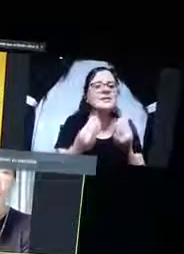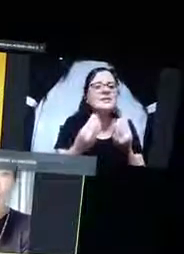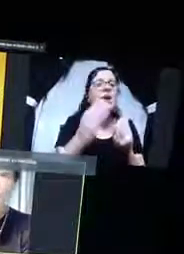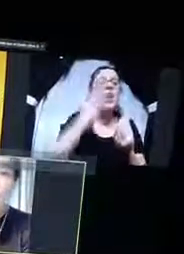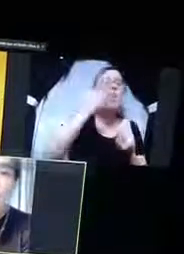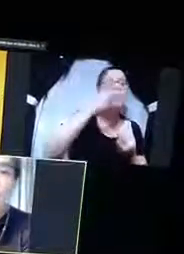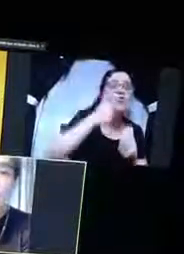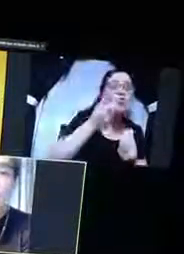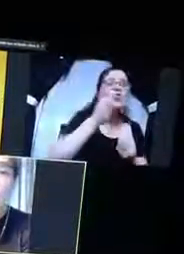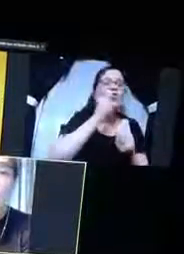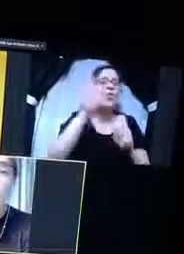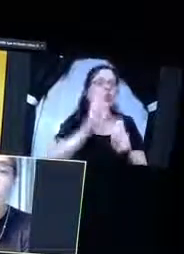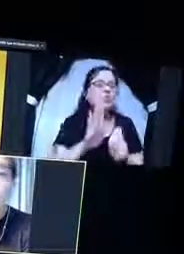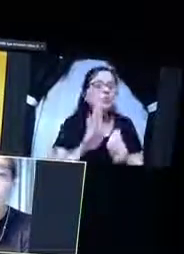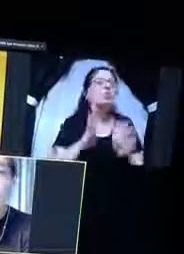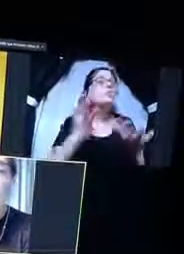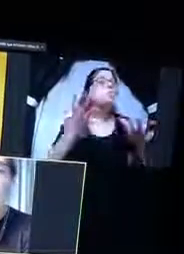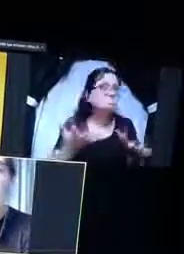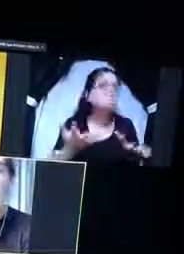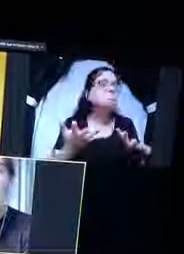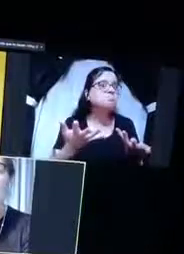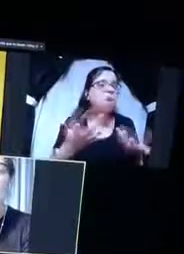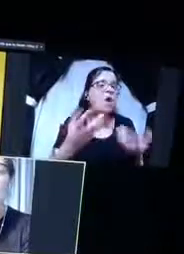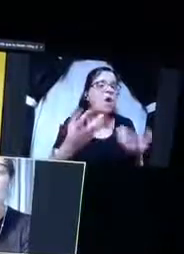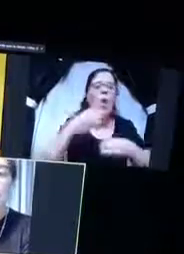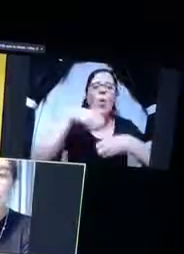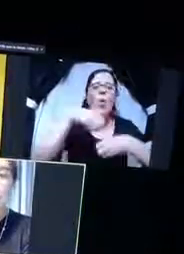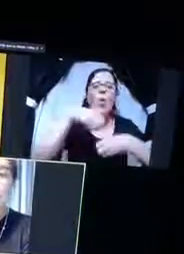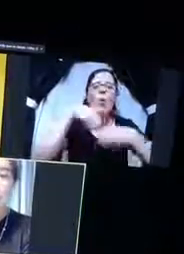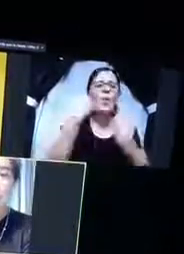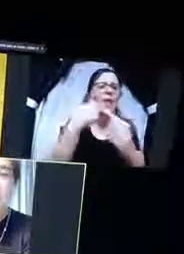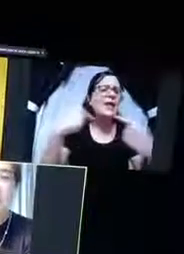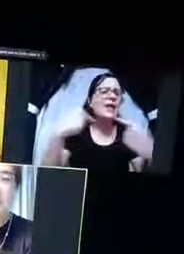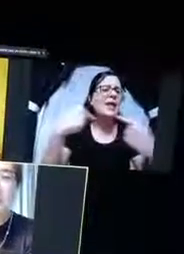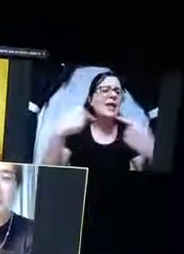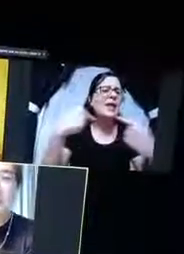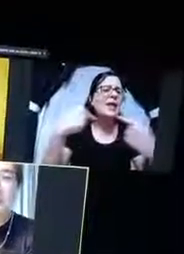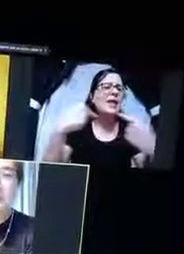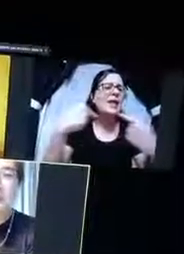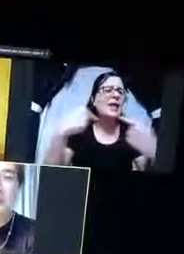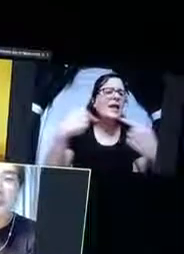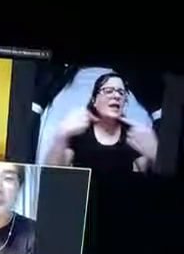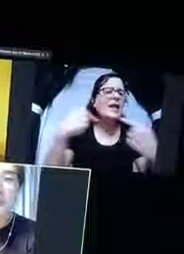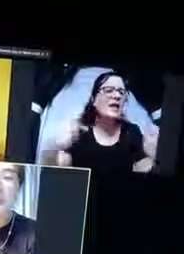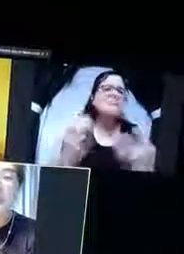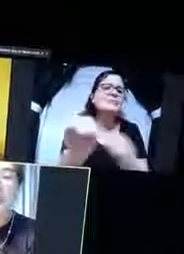también cualquier sugerencia son muy bienvenidas, tratamos de hacerlo